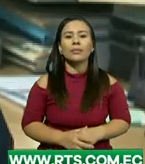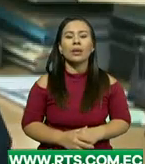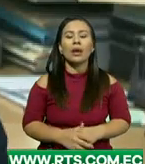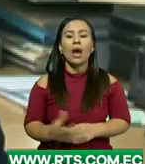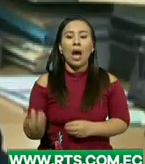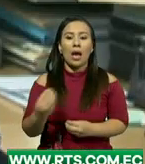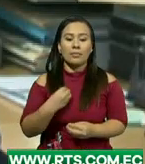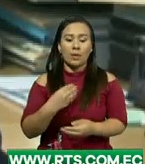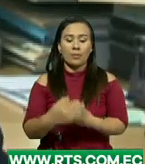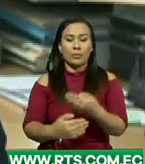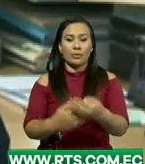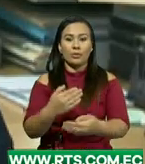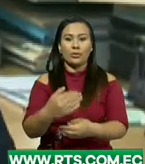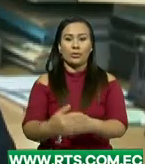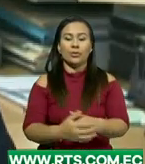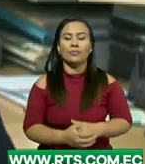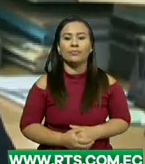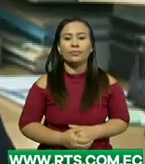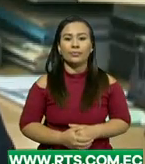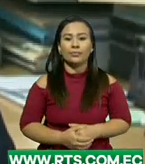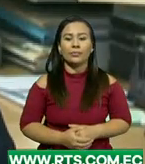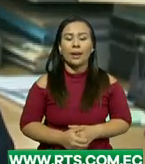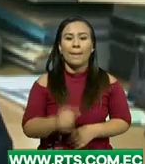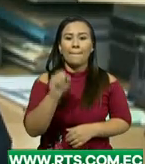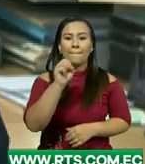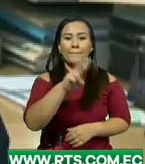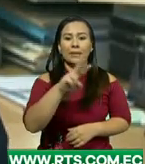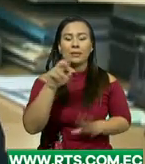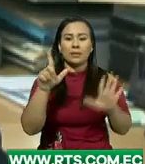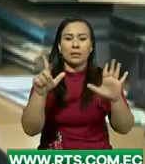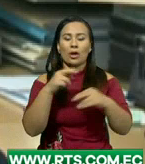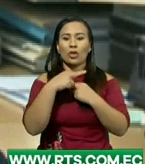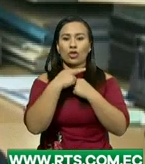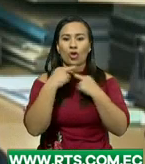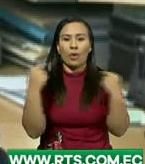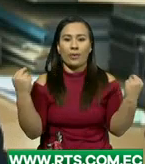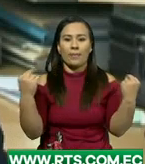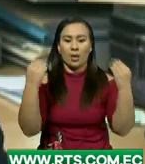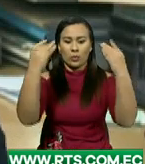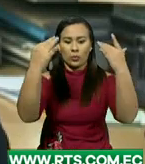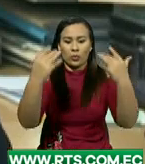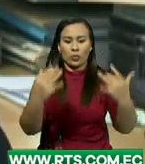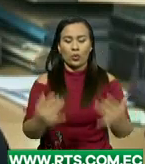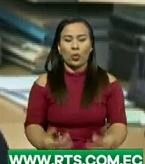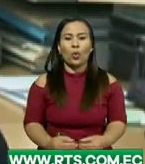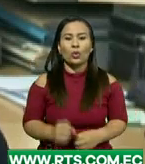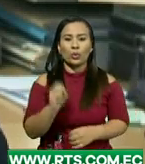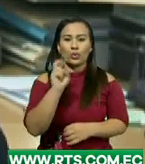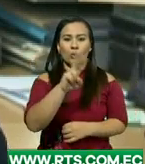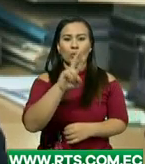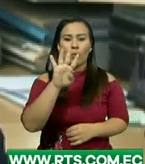este proceso, con corte 27 de noviembre, remitió un listado de